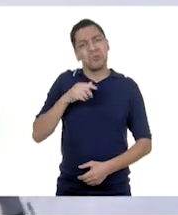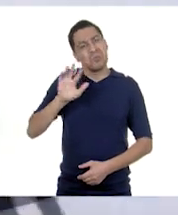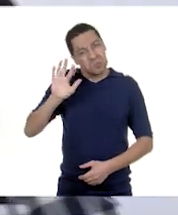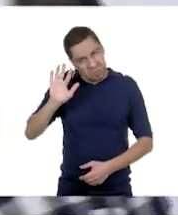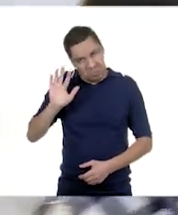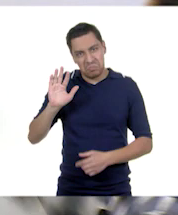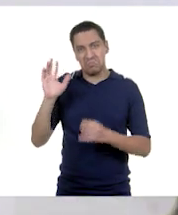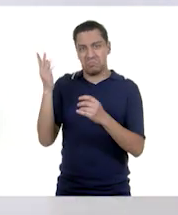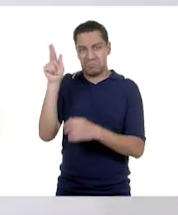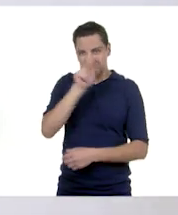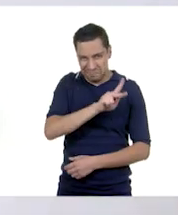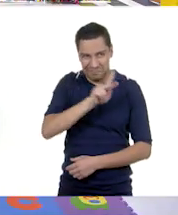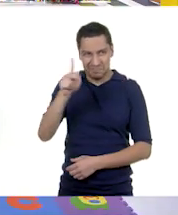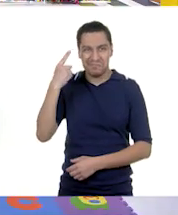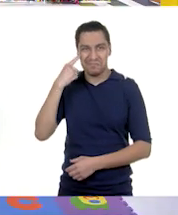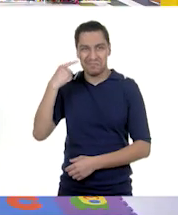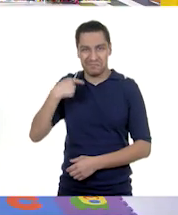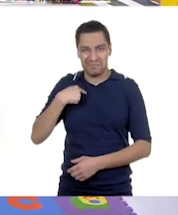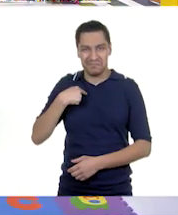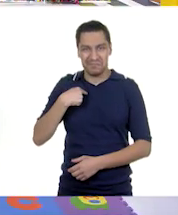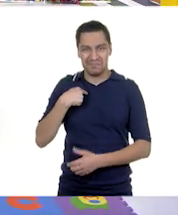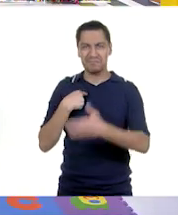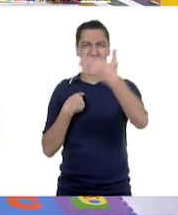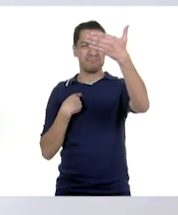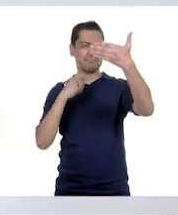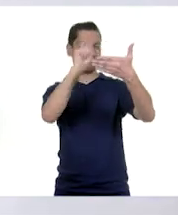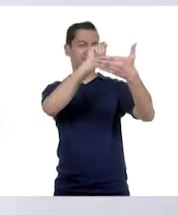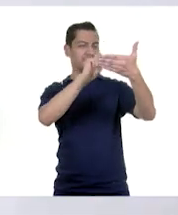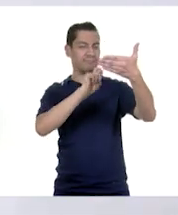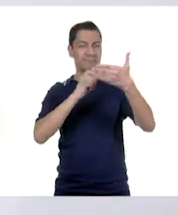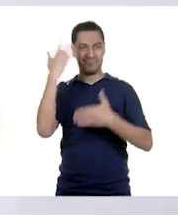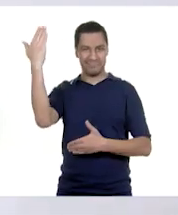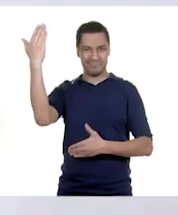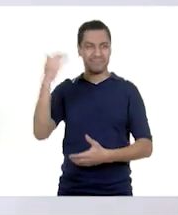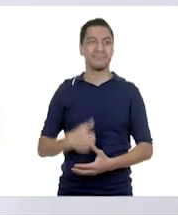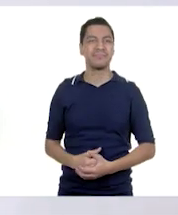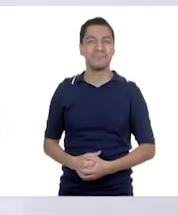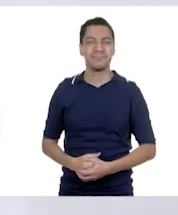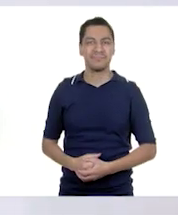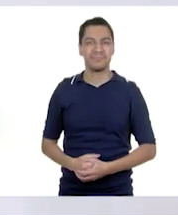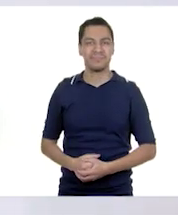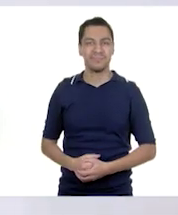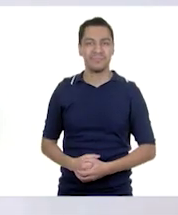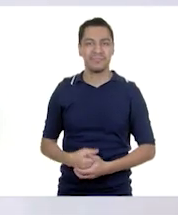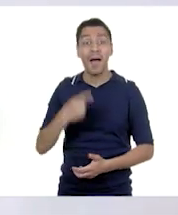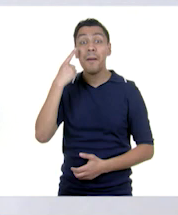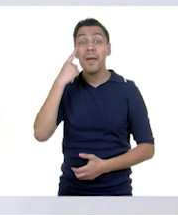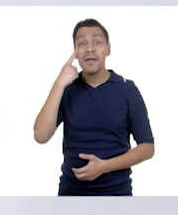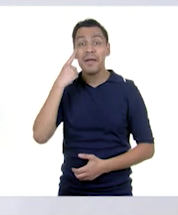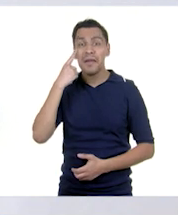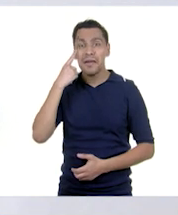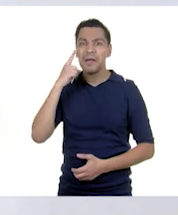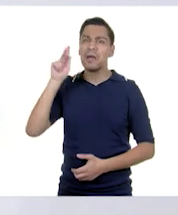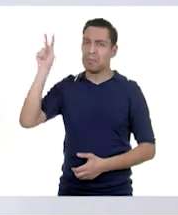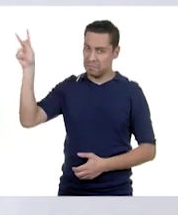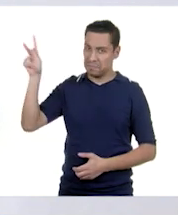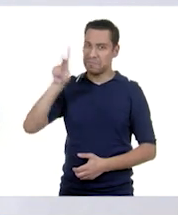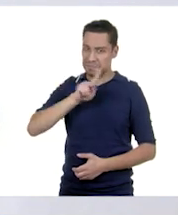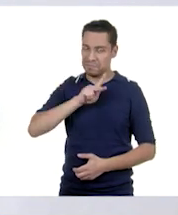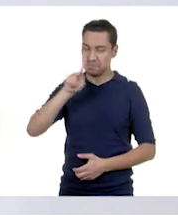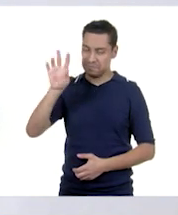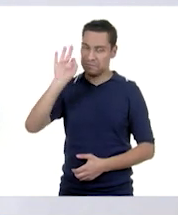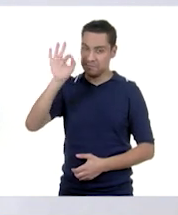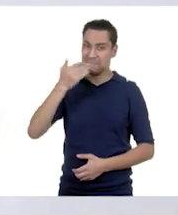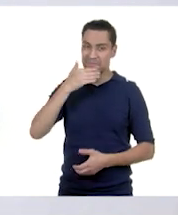dejando igualito. Te quedó muy bien, sí te pareces, déjame ver, sí, te pareces bastante, te quedó